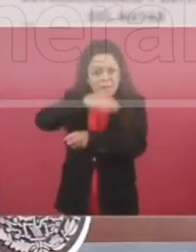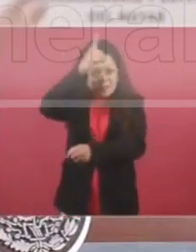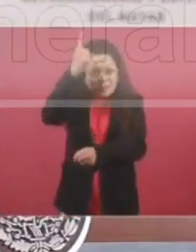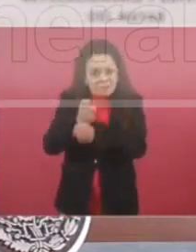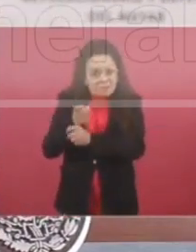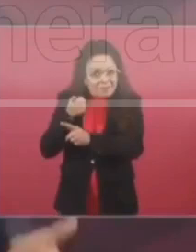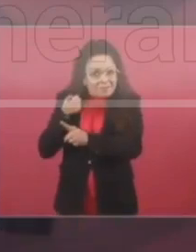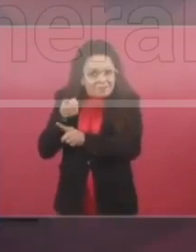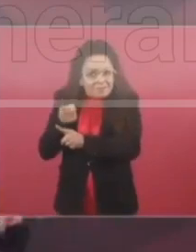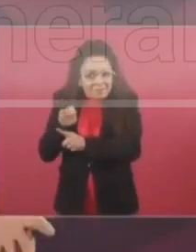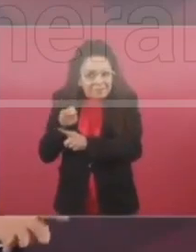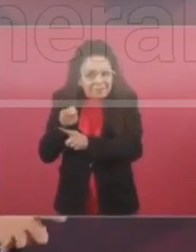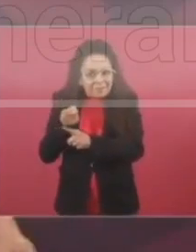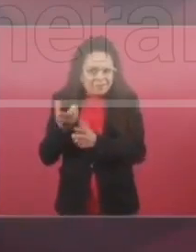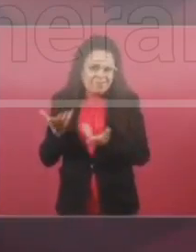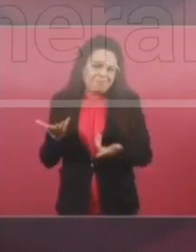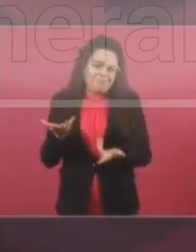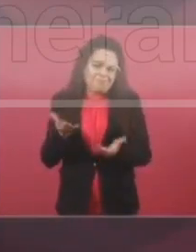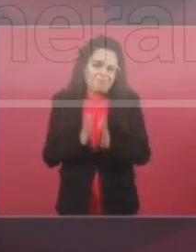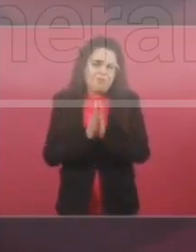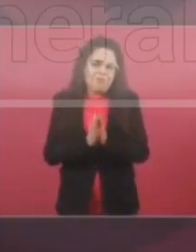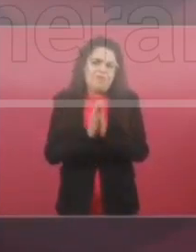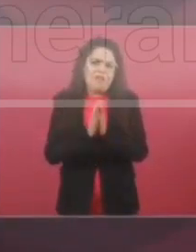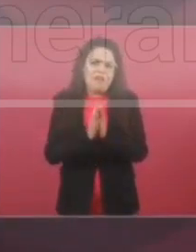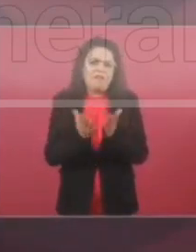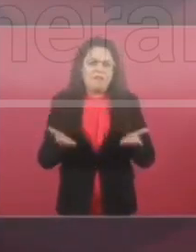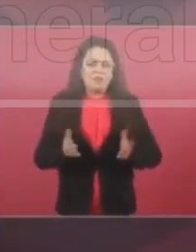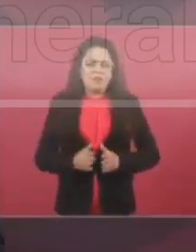no puedo creer que estos sean de los normalistas.